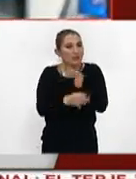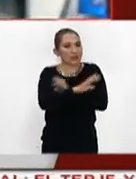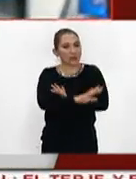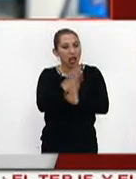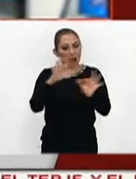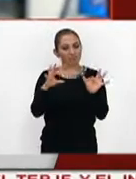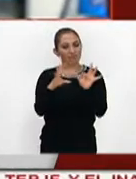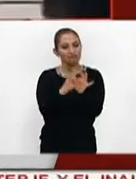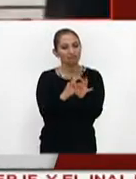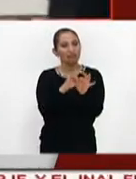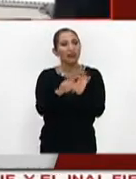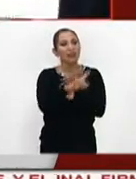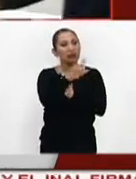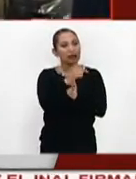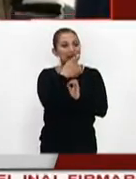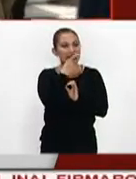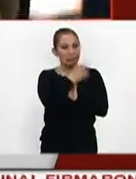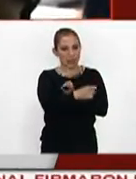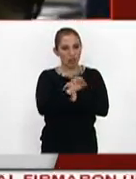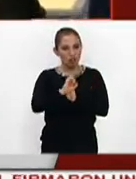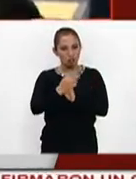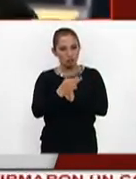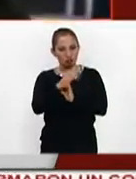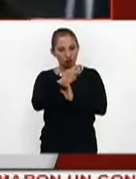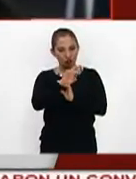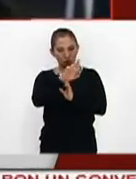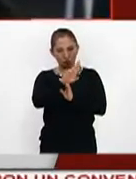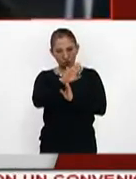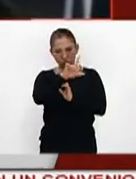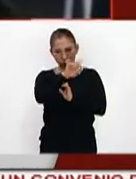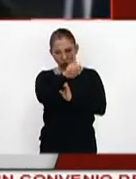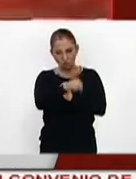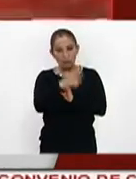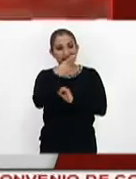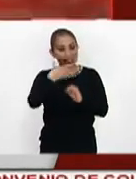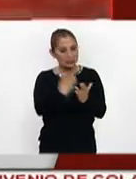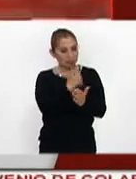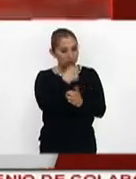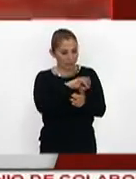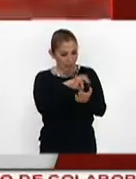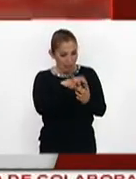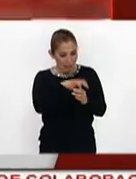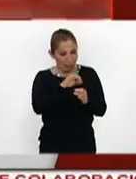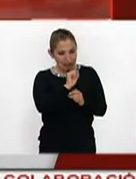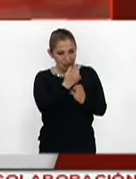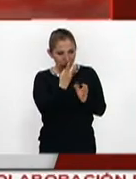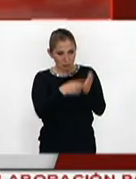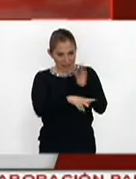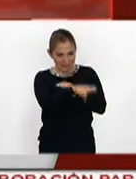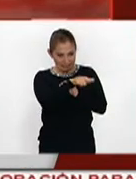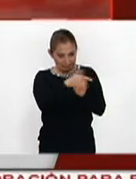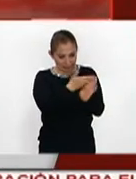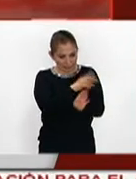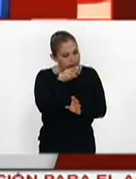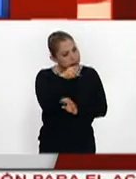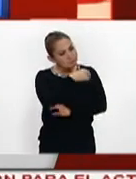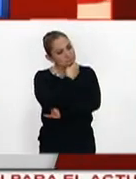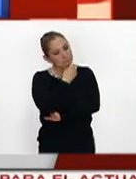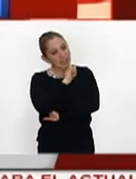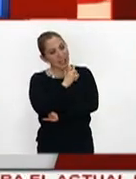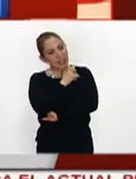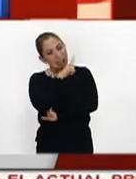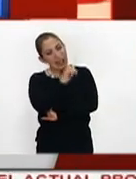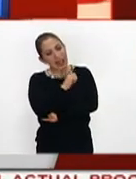esta coalición, después también de haber dicho Martin Schulz, luego de su triunfo electoral en septiembre de 2017, que